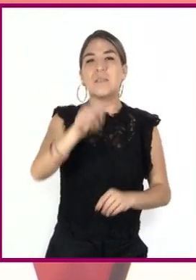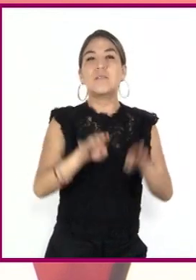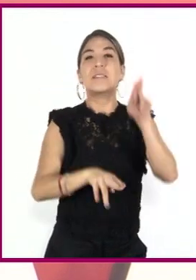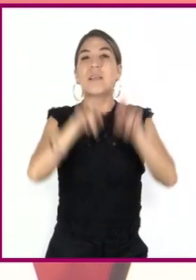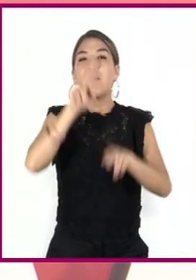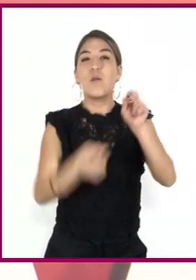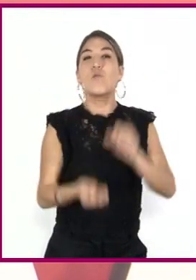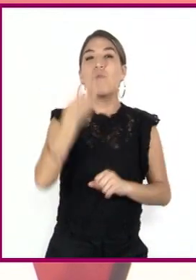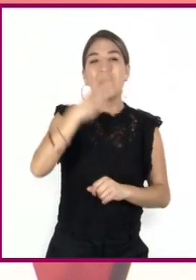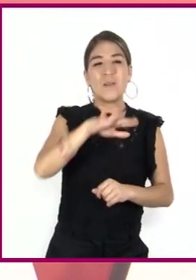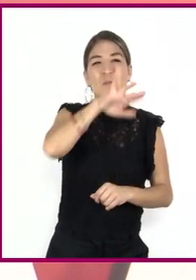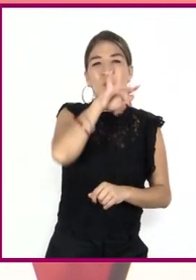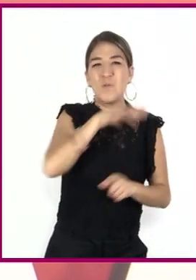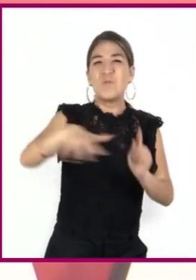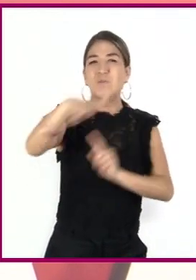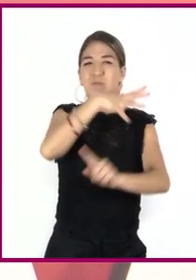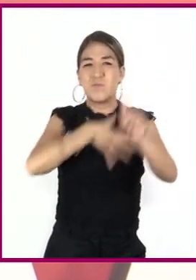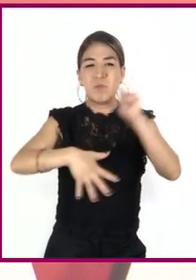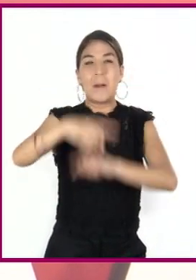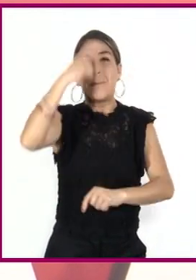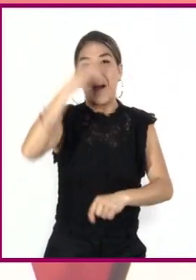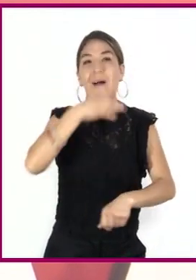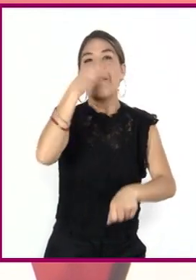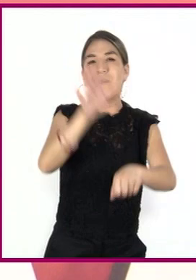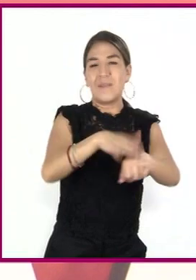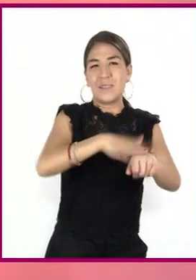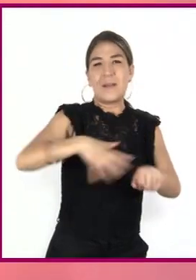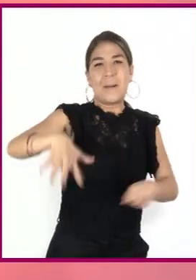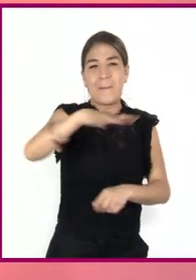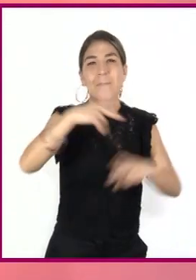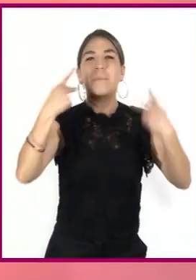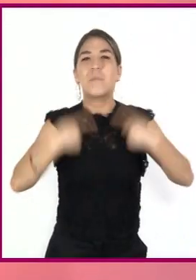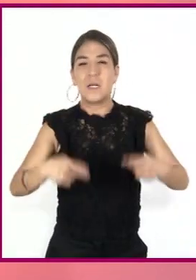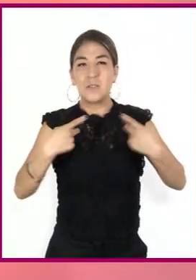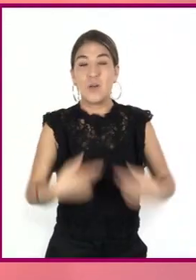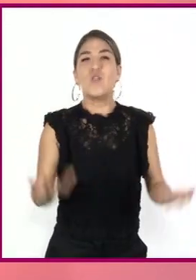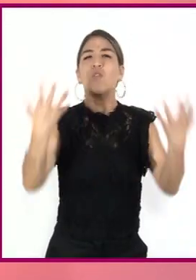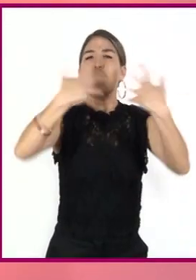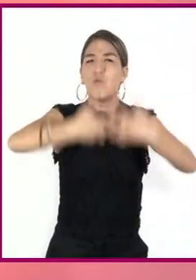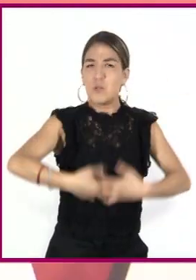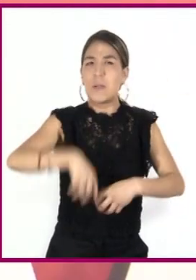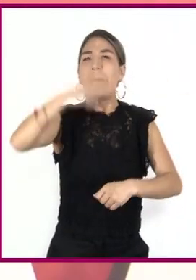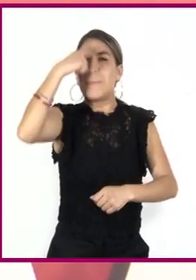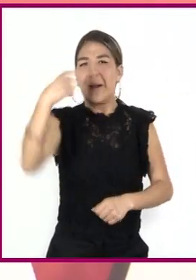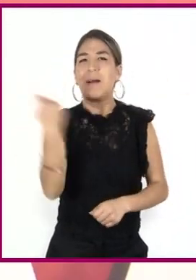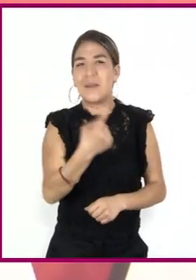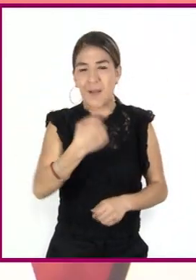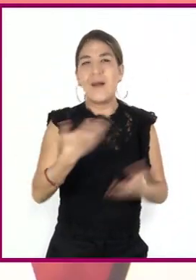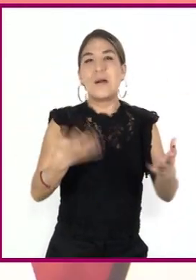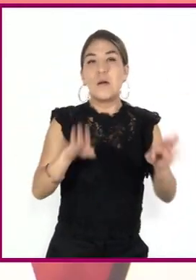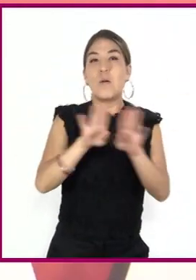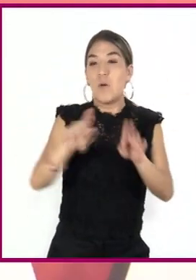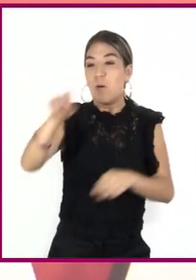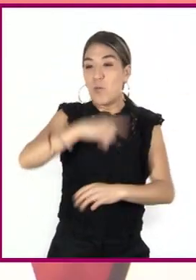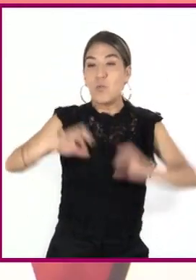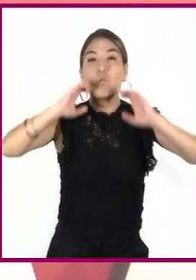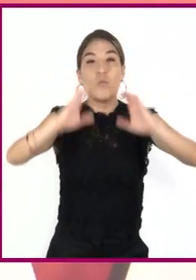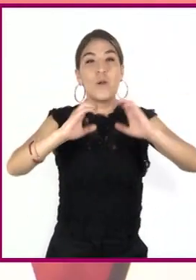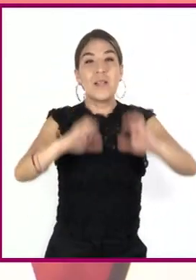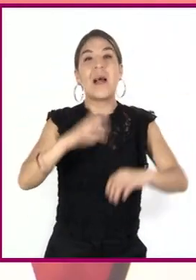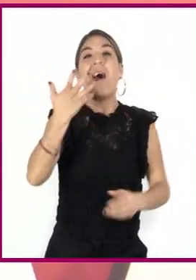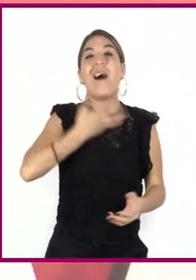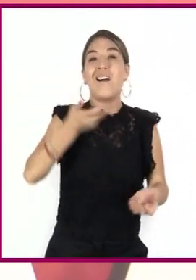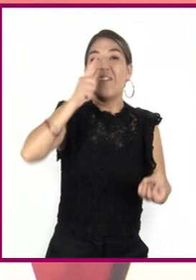de contaminación de manera fácil y oportuna a la población. Funciona como un indicador de las medidas que se deben tomar ante